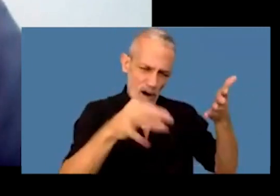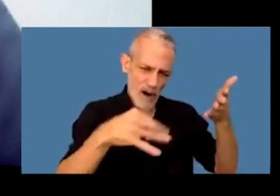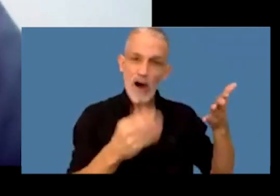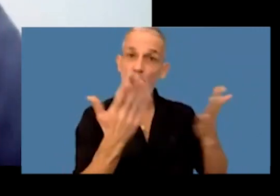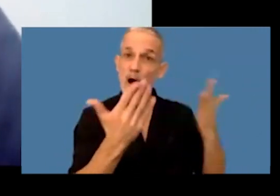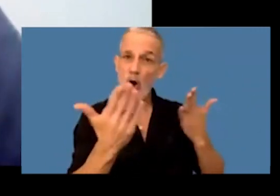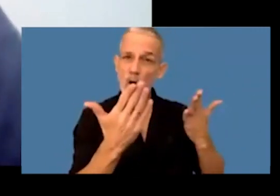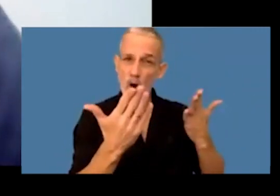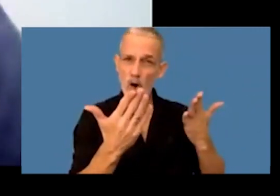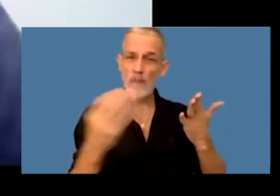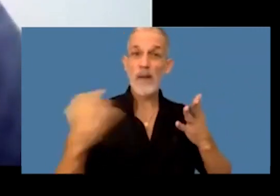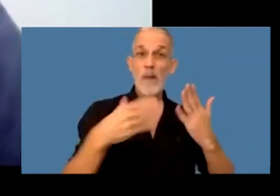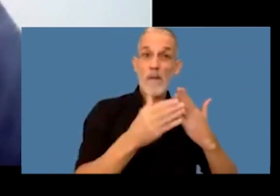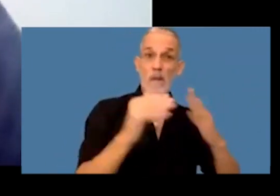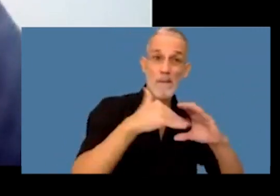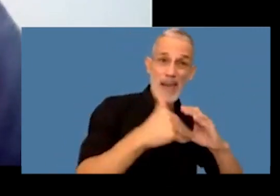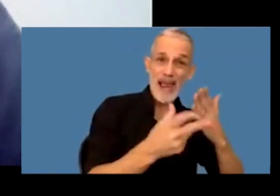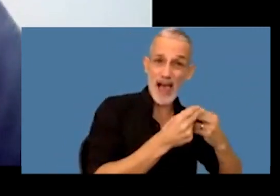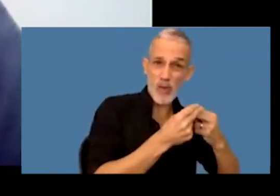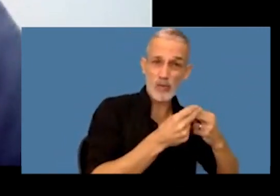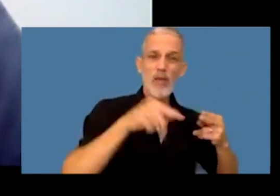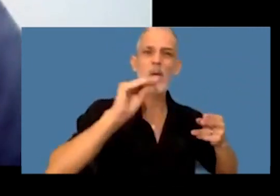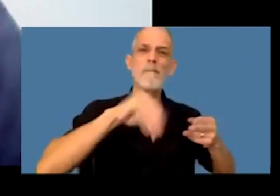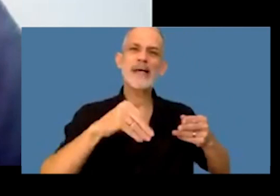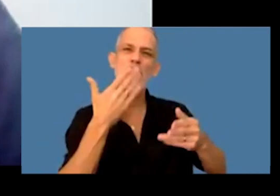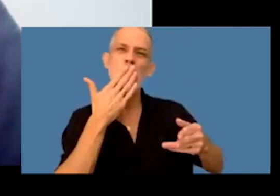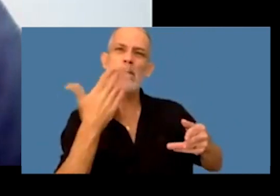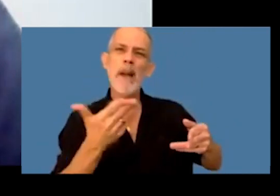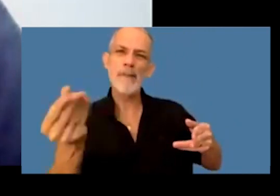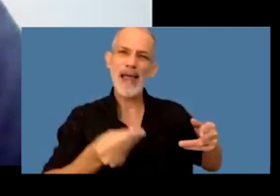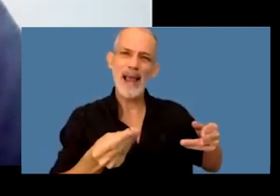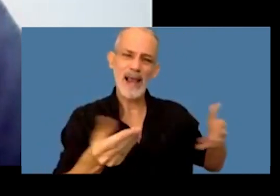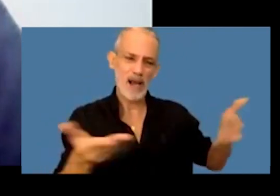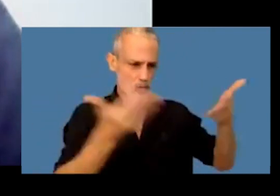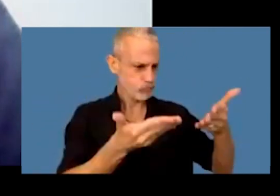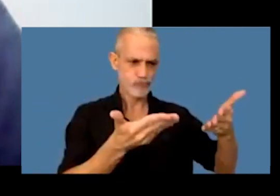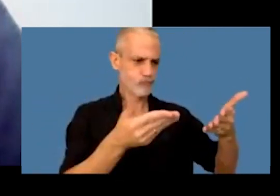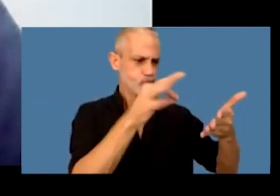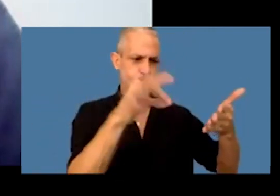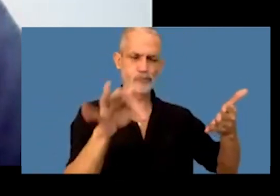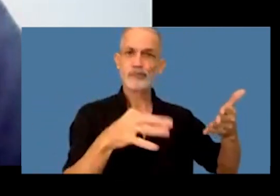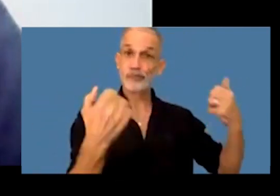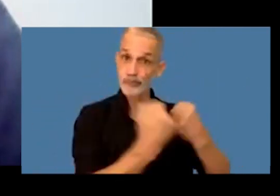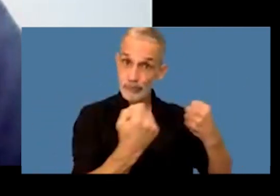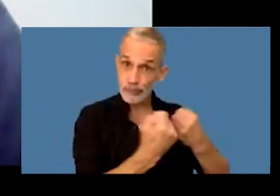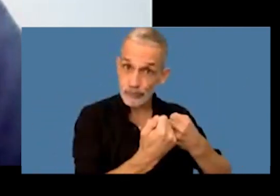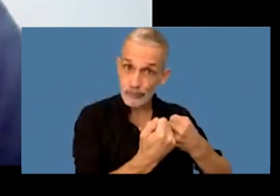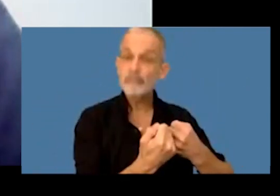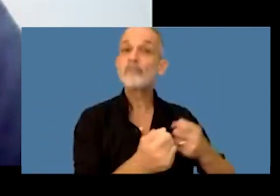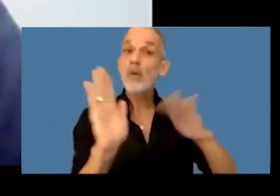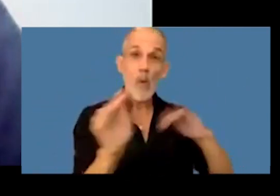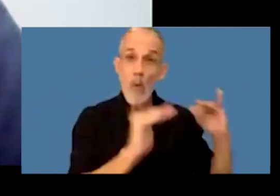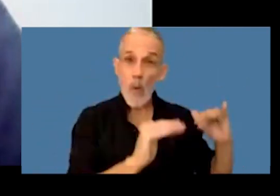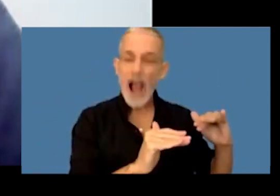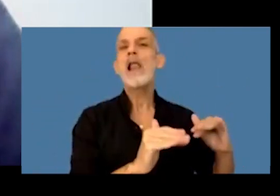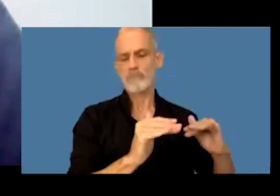enviada por mail y la que nos llega, digamos, a través de formato presencial en la misma, y se